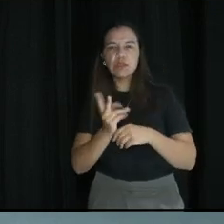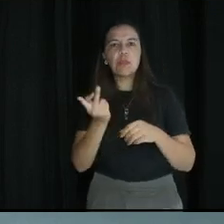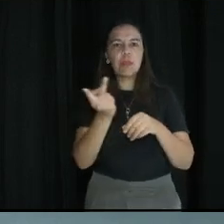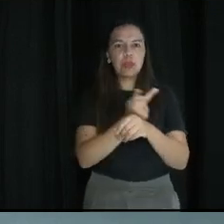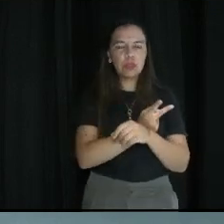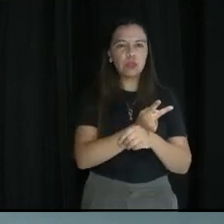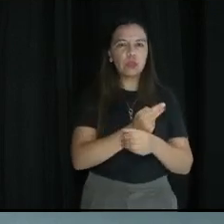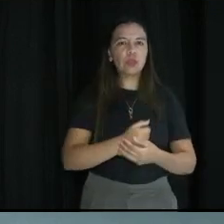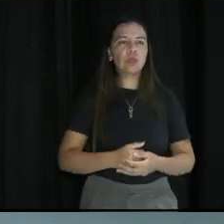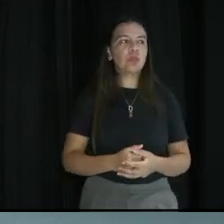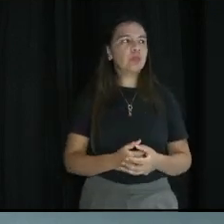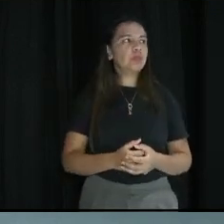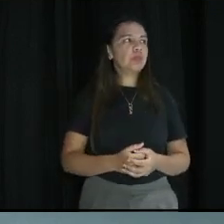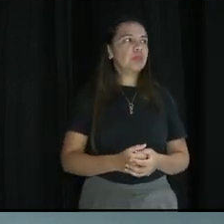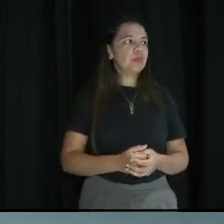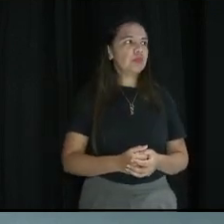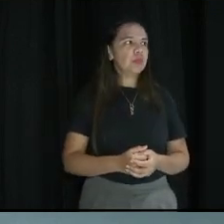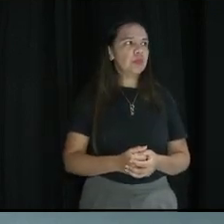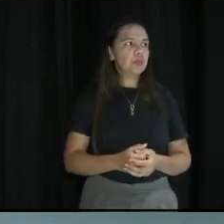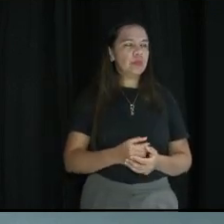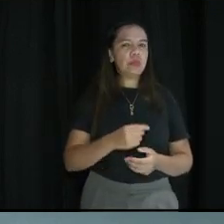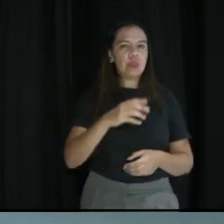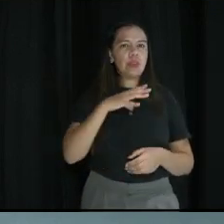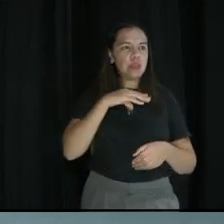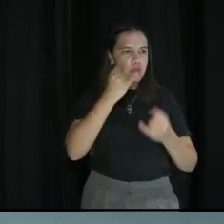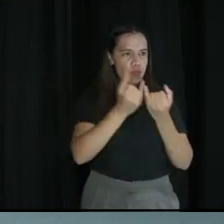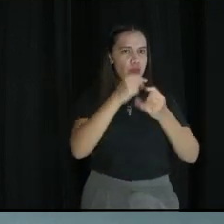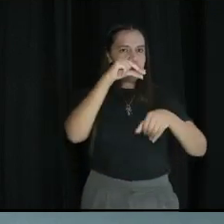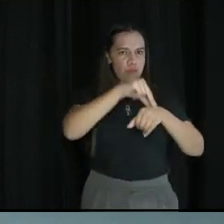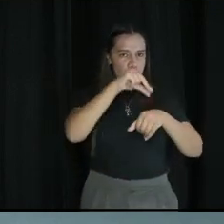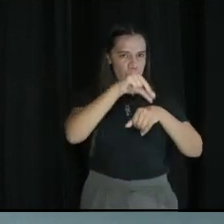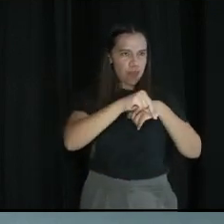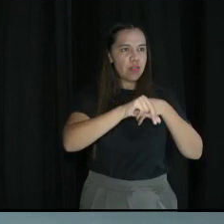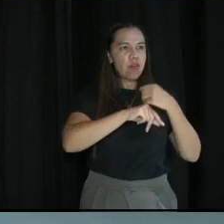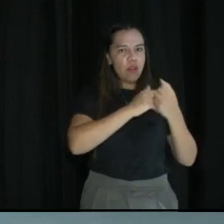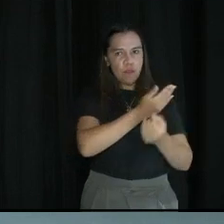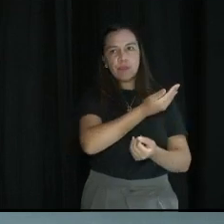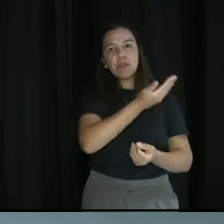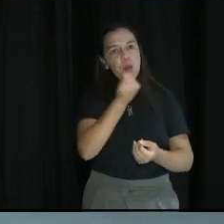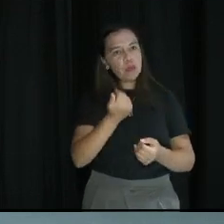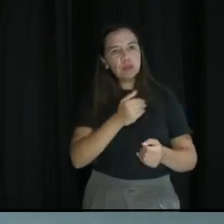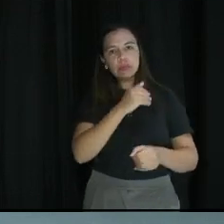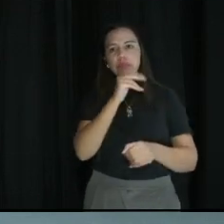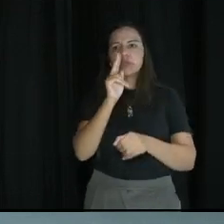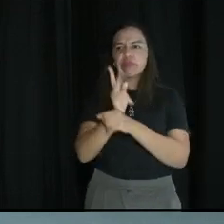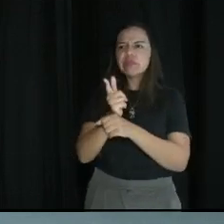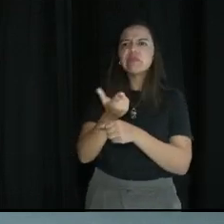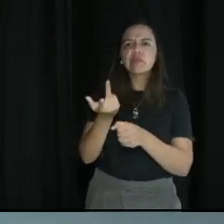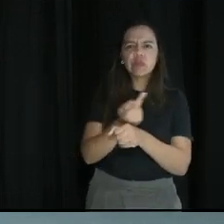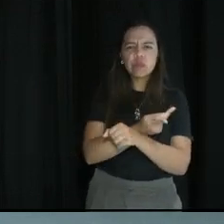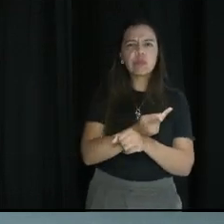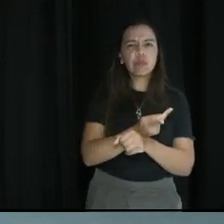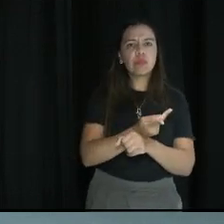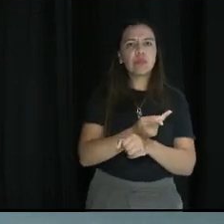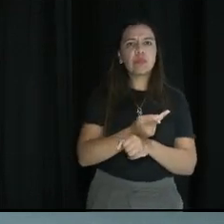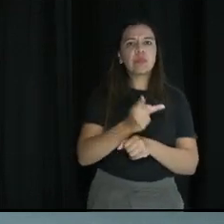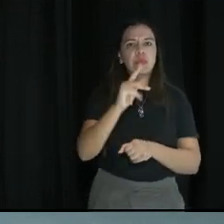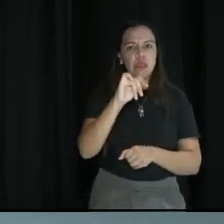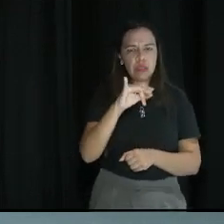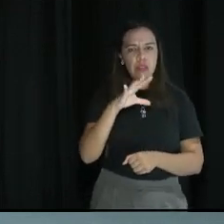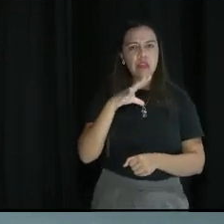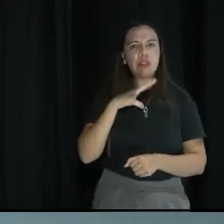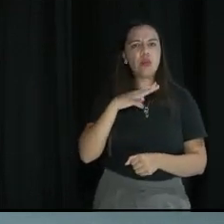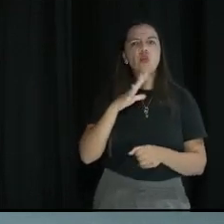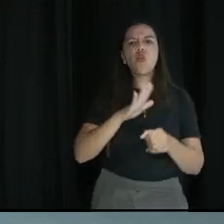Zoológico de Morelia, viene el médico especialista en felinos, puede asistir y obviamente cuidando los protocolos. ¿Cuáles